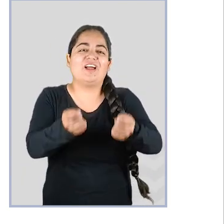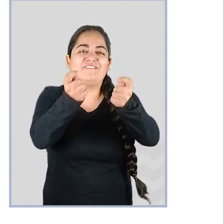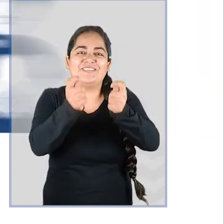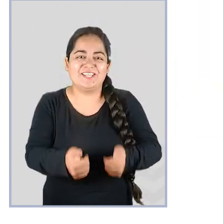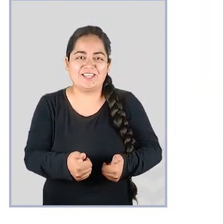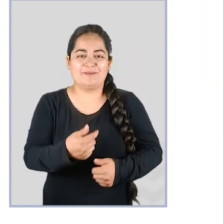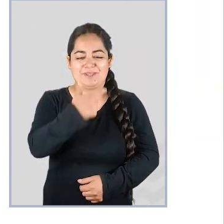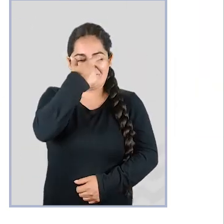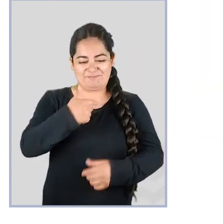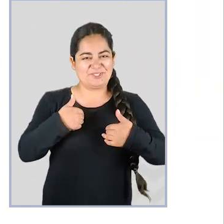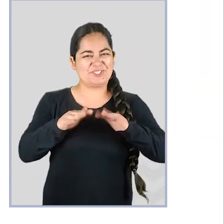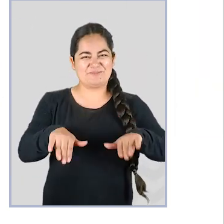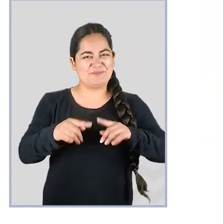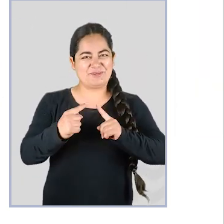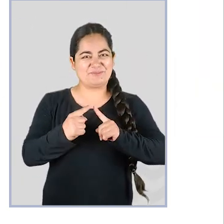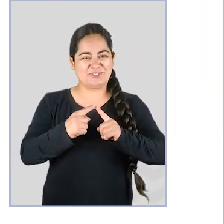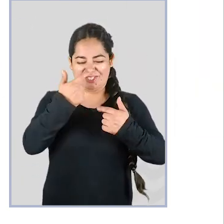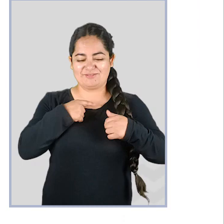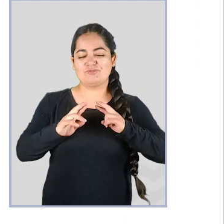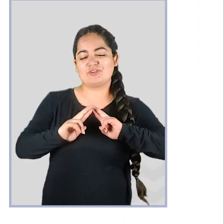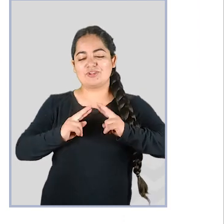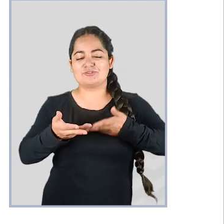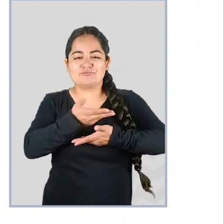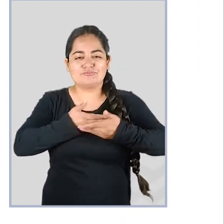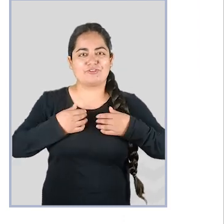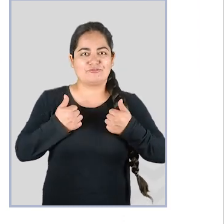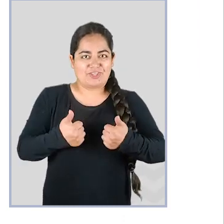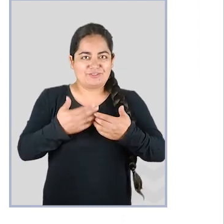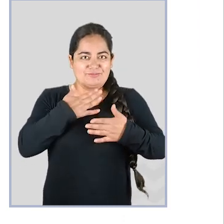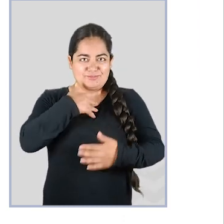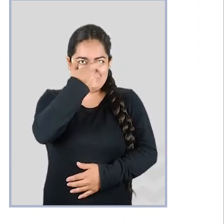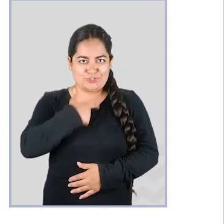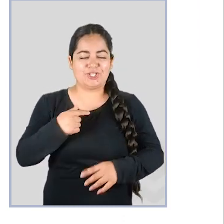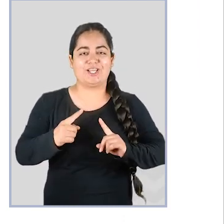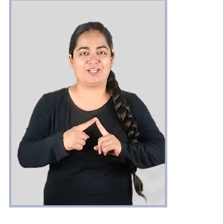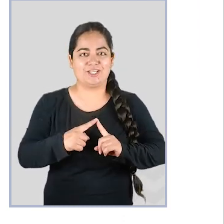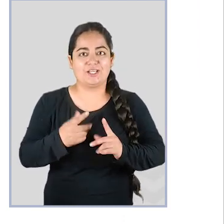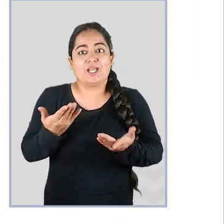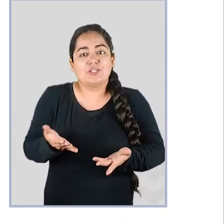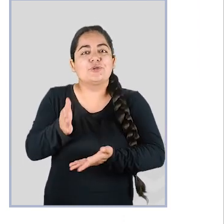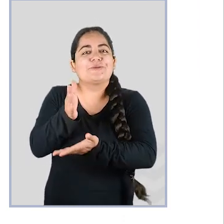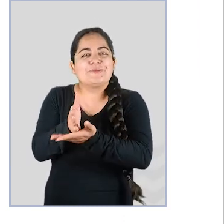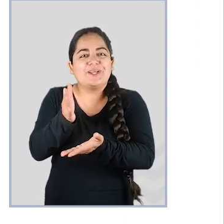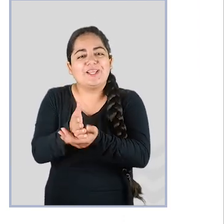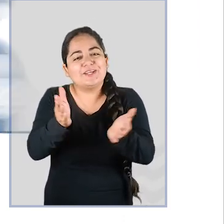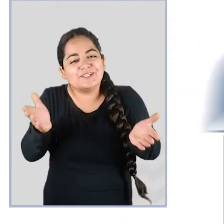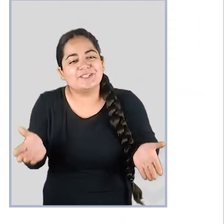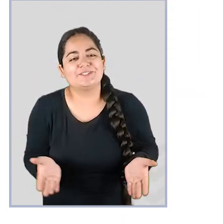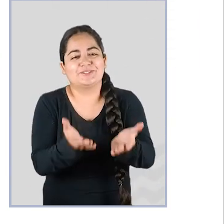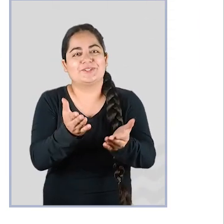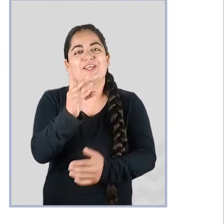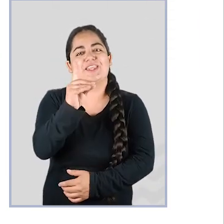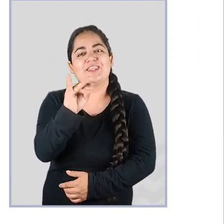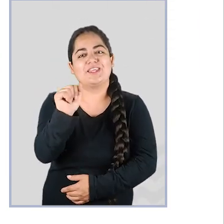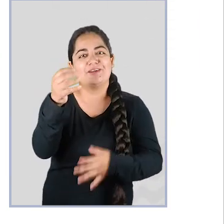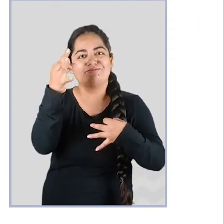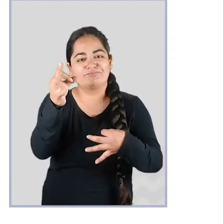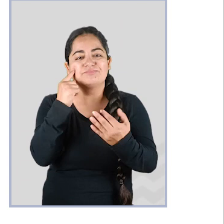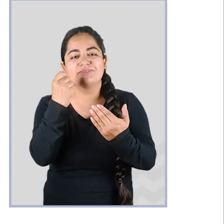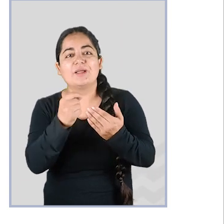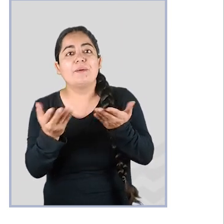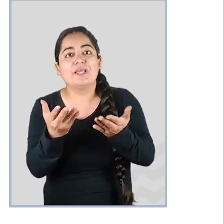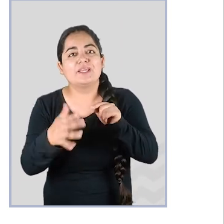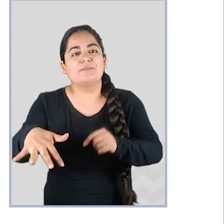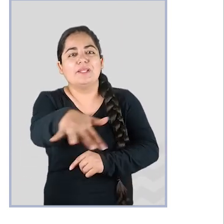buena relación con nosotros mismos o mismas. En el DIA se espera que la escuela logre desarrollar esto en sus estudiantes, promoviendo la capacidad